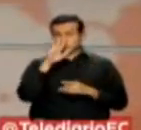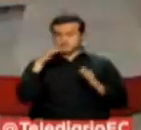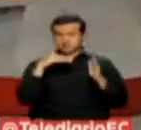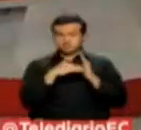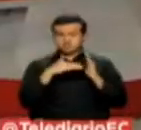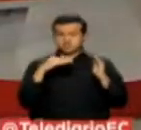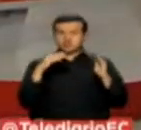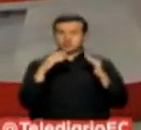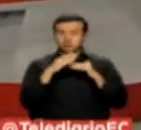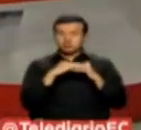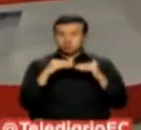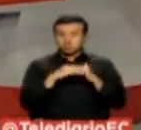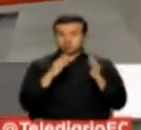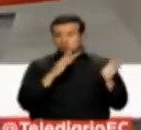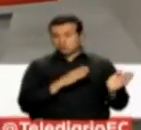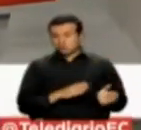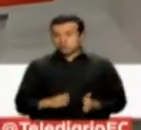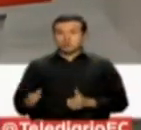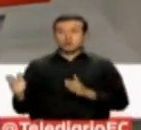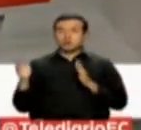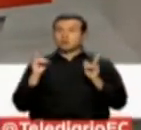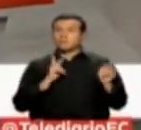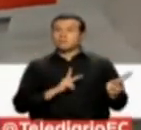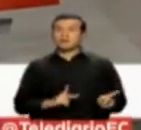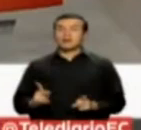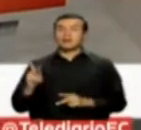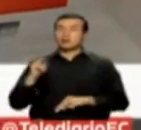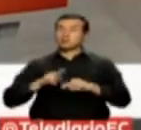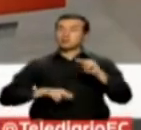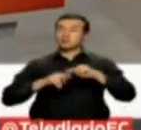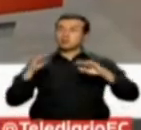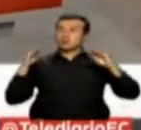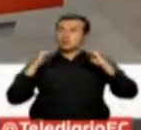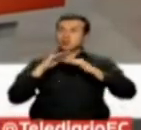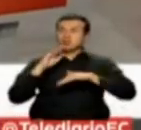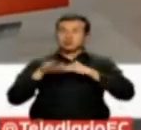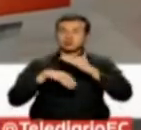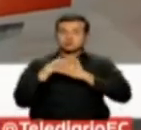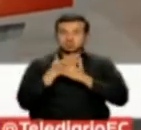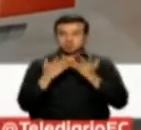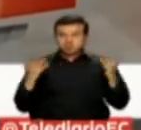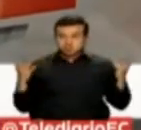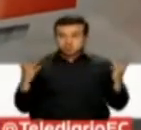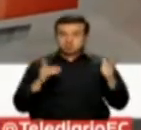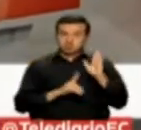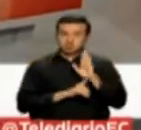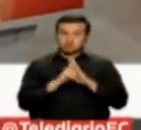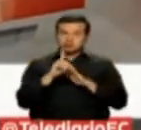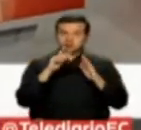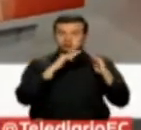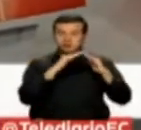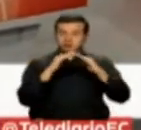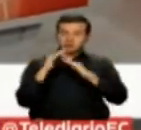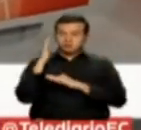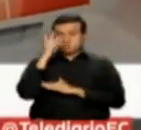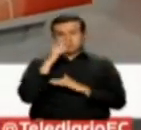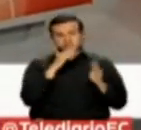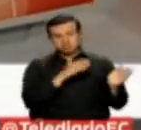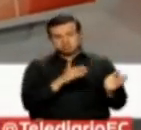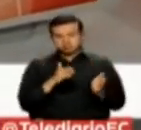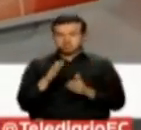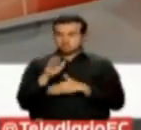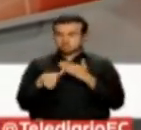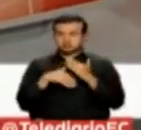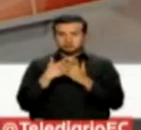$25,000 y $35,000, enmarcados en lo que es el plan Casa para Todos, en unos desarrollos urbanísticos bien planificados, con